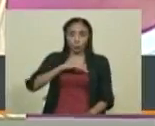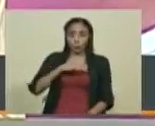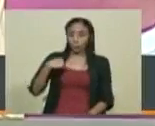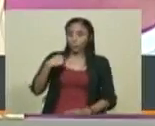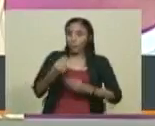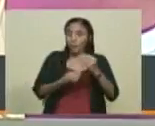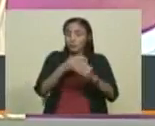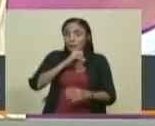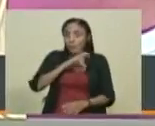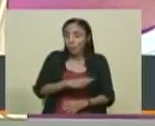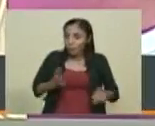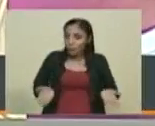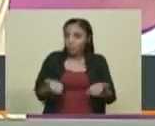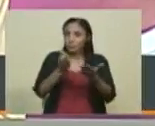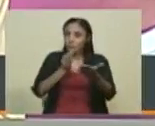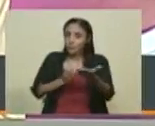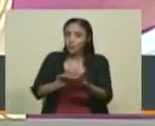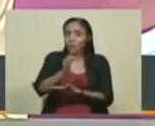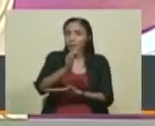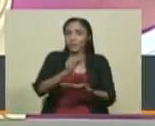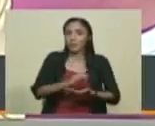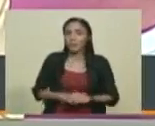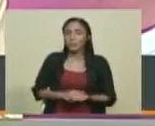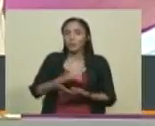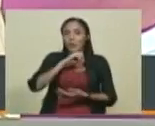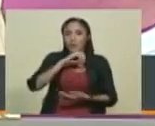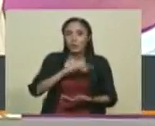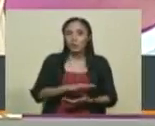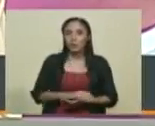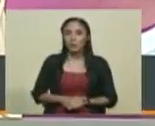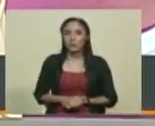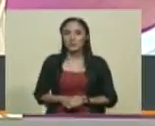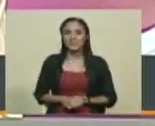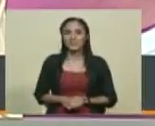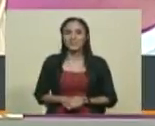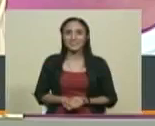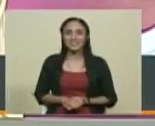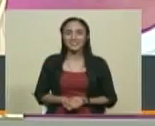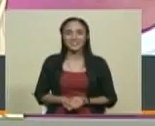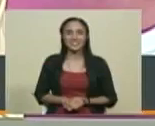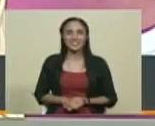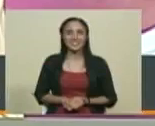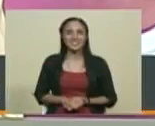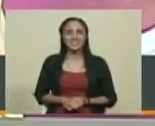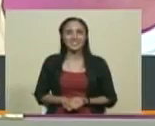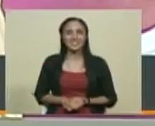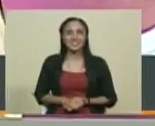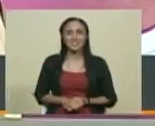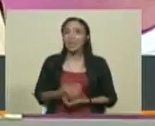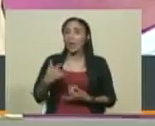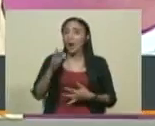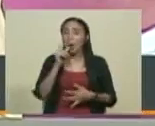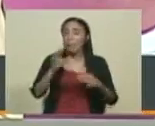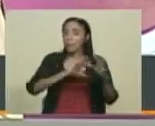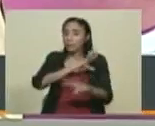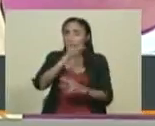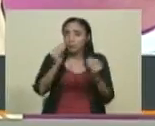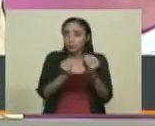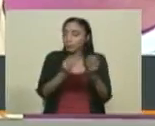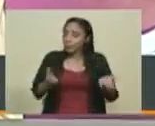la historia y que otros la escriban en un mundo mejor. Así es. El hombre cerró con broche de